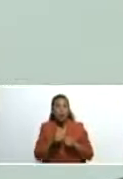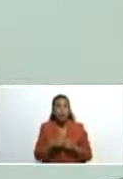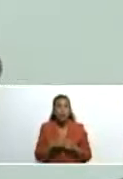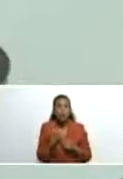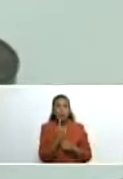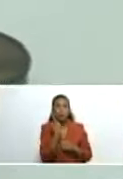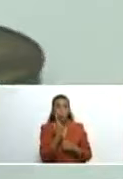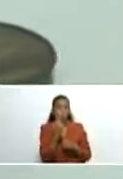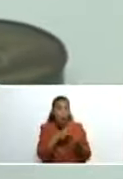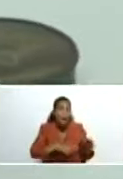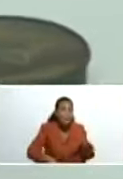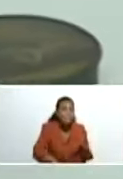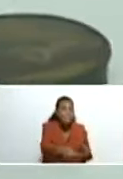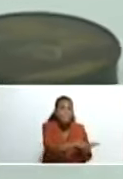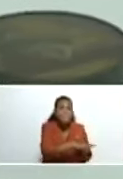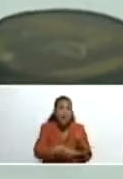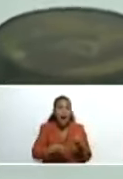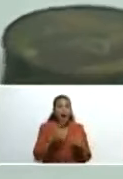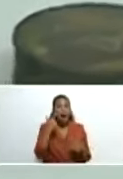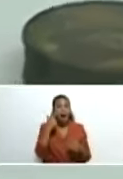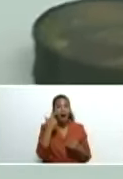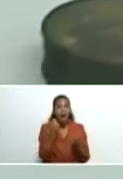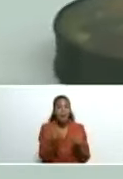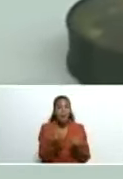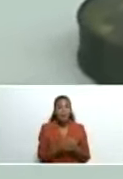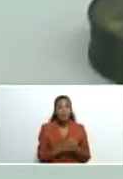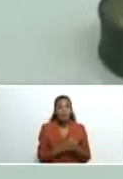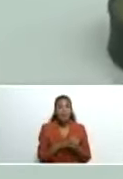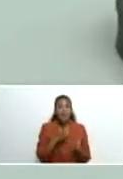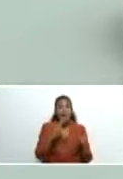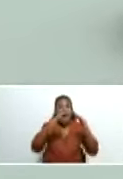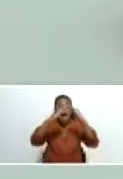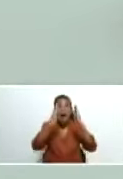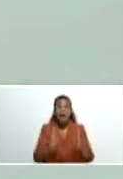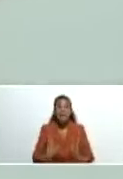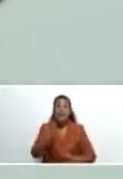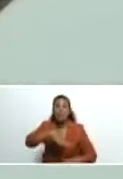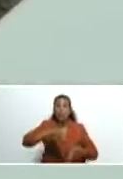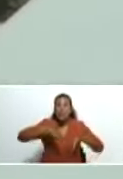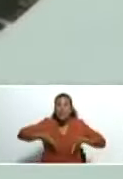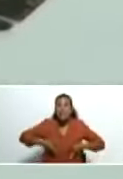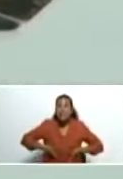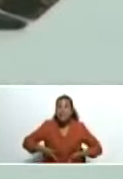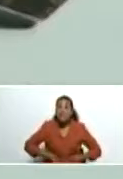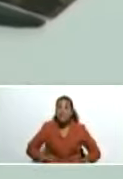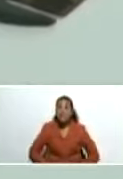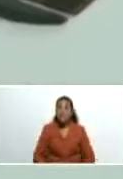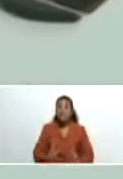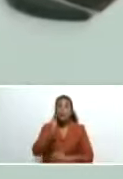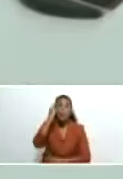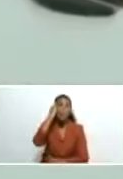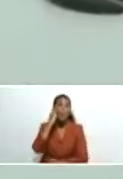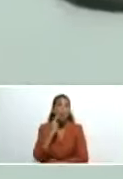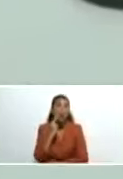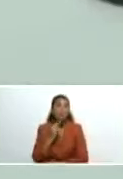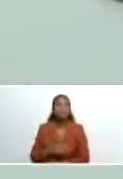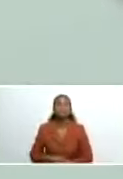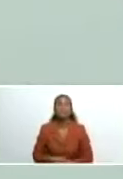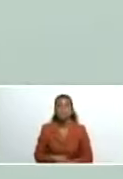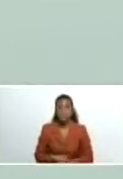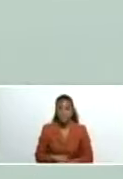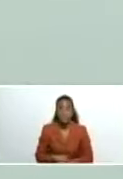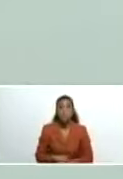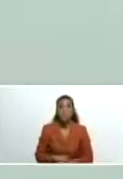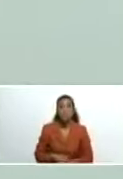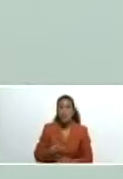su planta baja, vamos directo a la casa natal del gigante de América, el Libertador